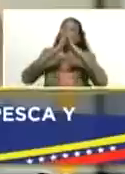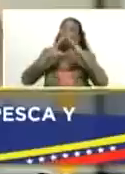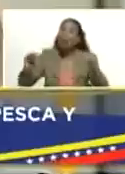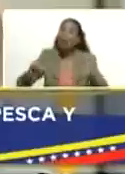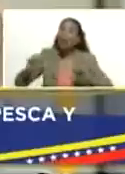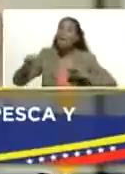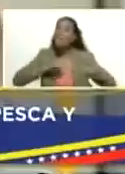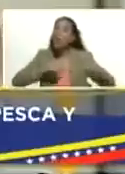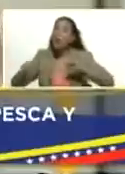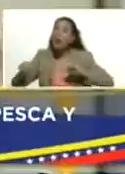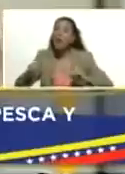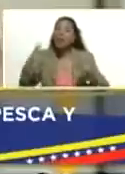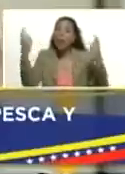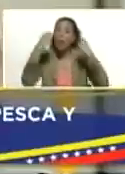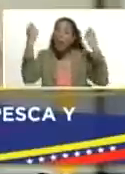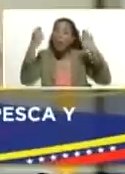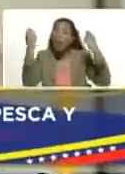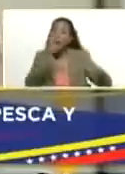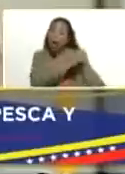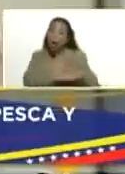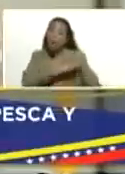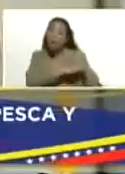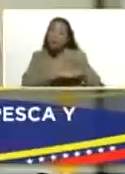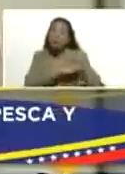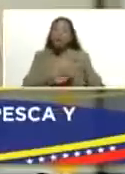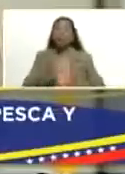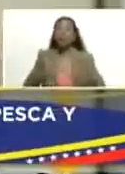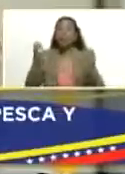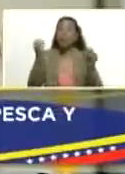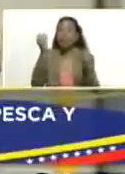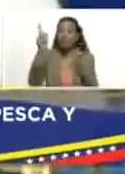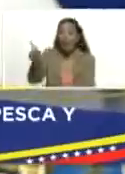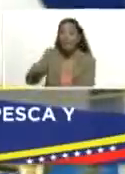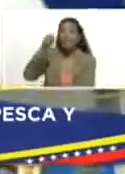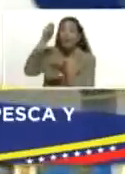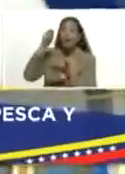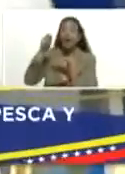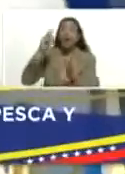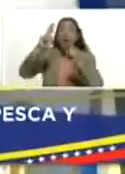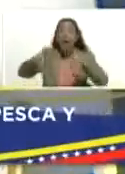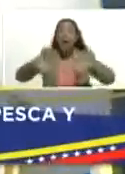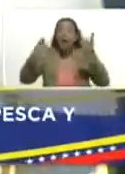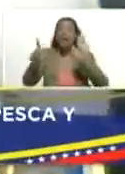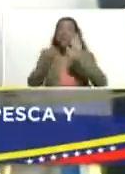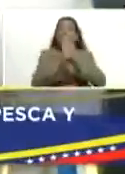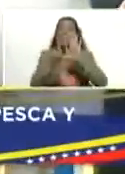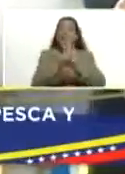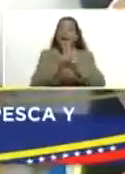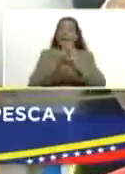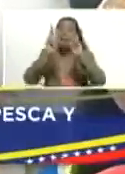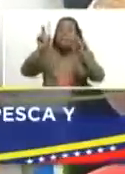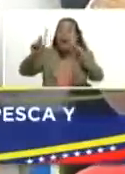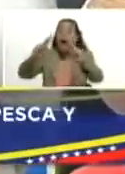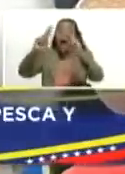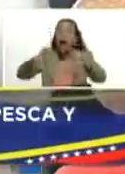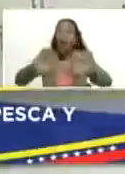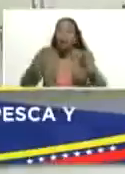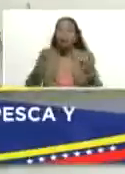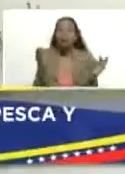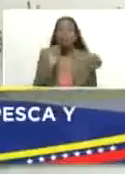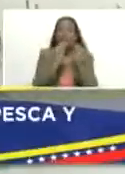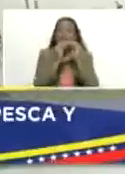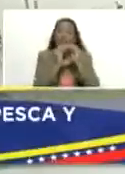el movimiento popular de la pesca del país. Vamos hacia la reforma de la ley de pesca para mejorarla,